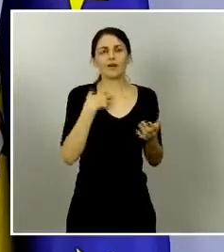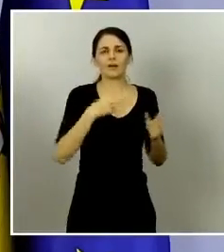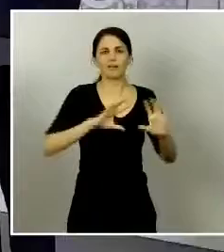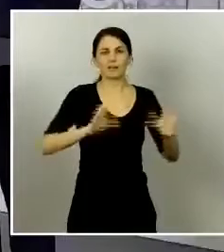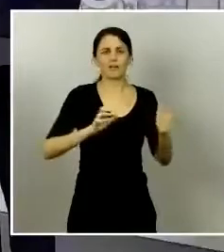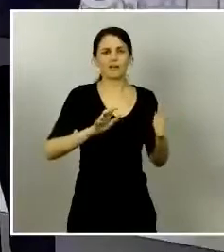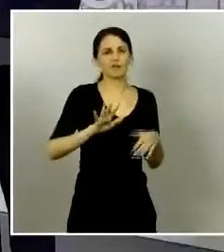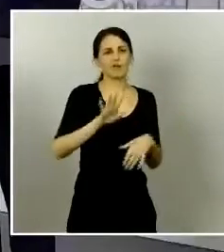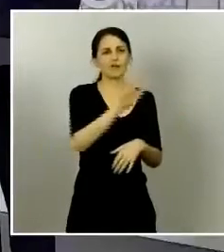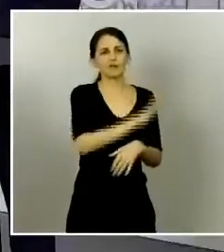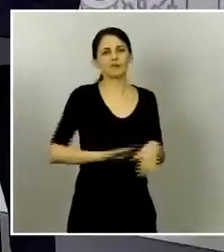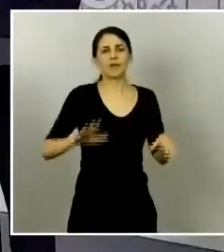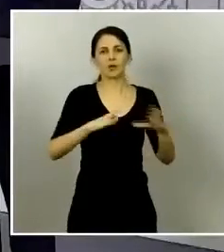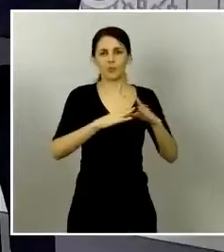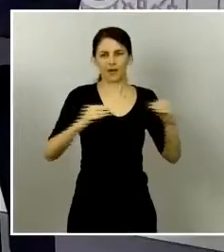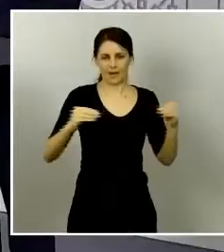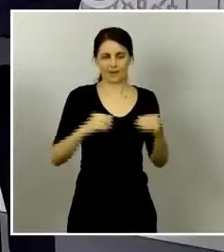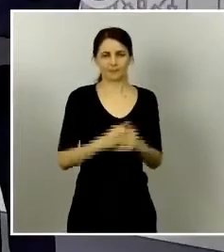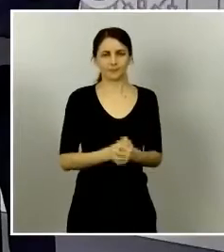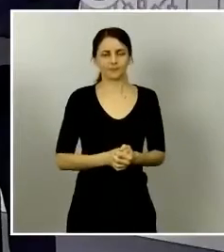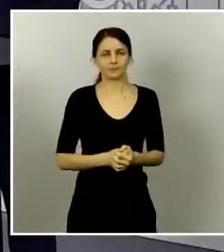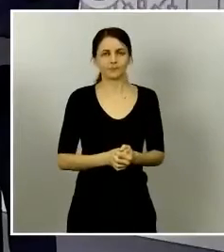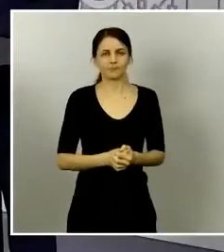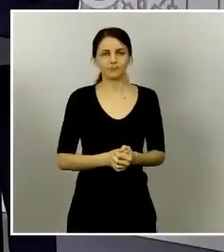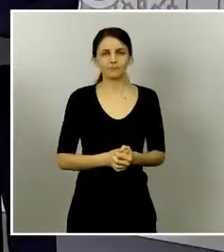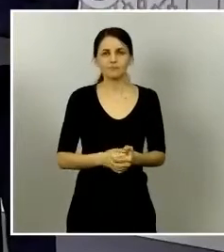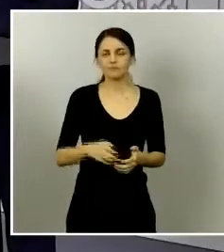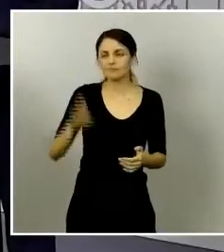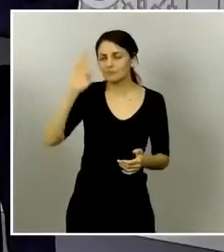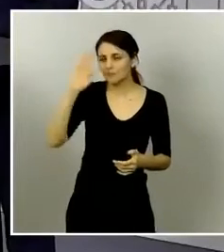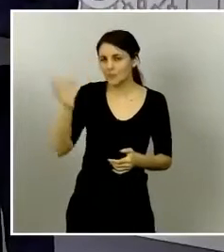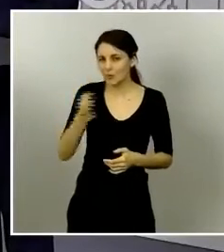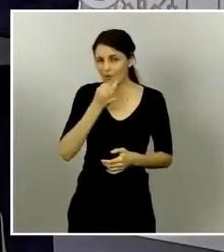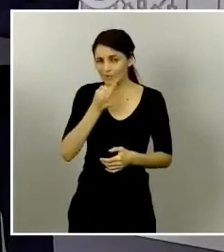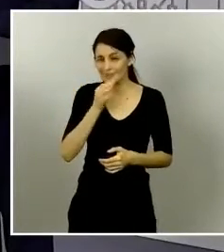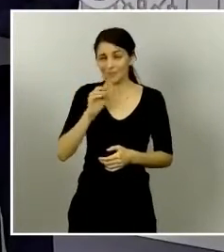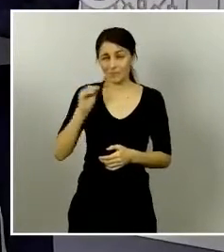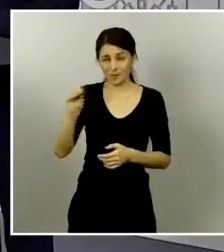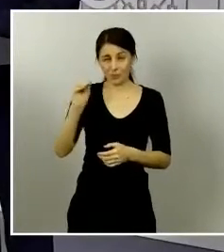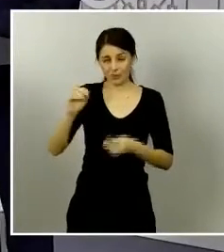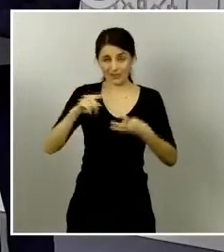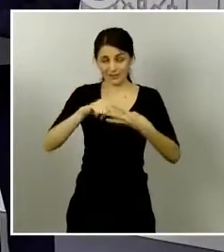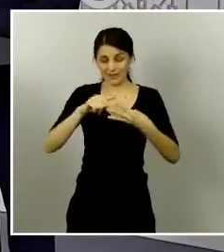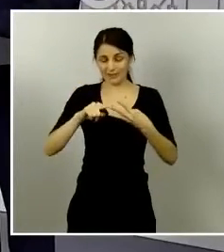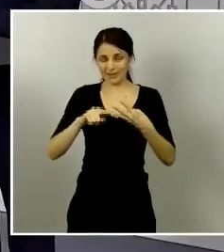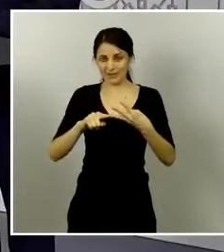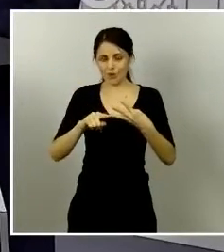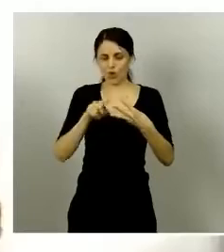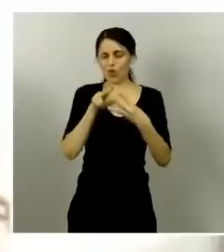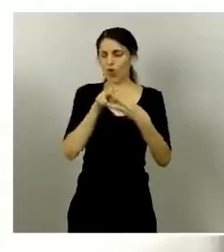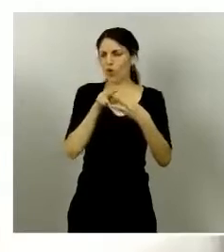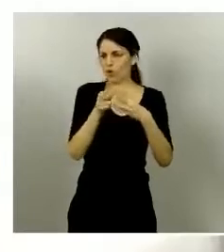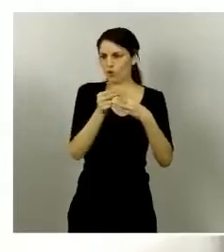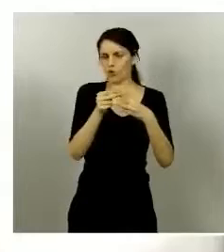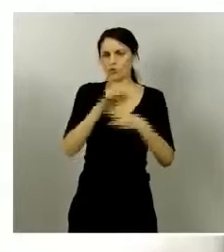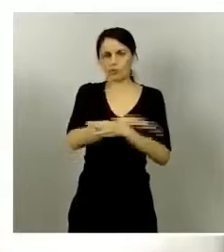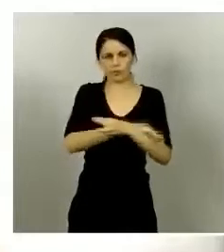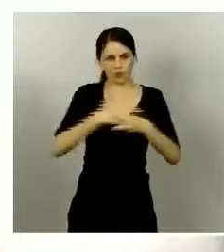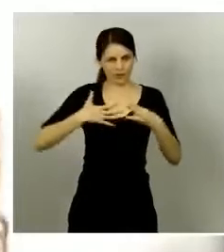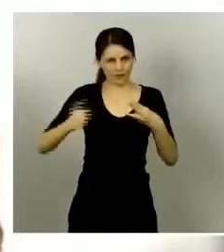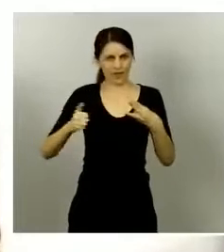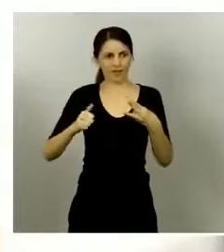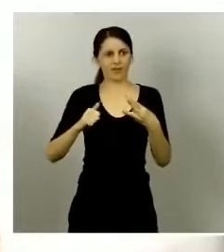Turno para la Radio Nacional de Rumanía. Adelante. Buenas tardes, soy Ana María Damián. Tengo